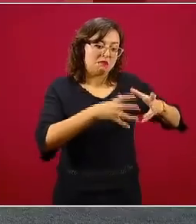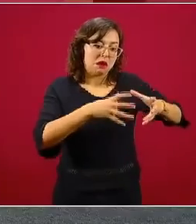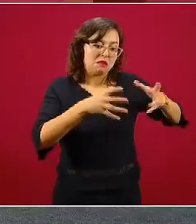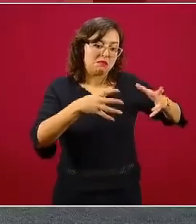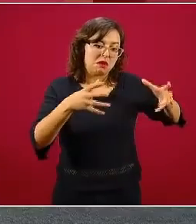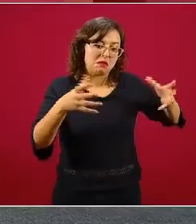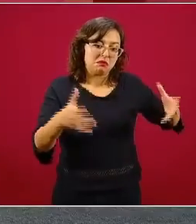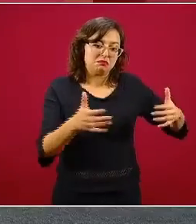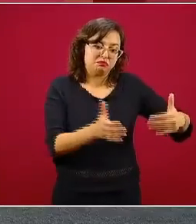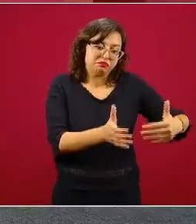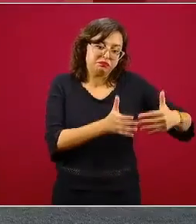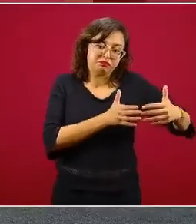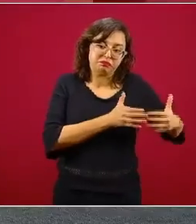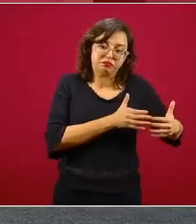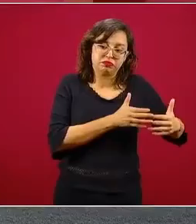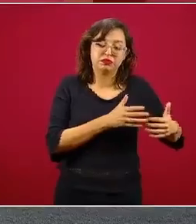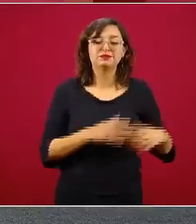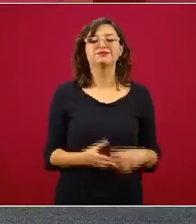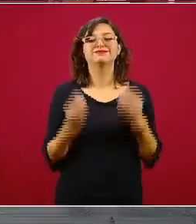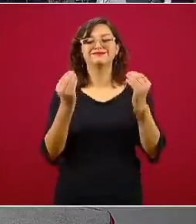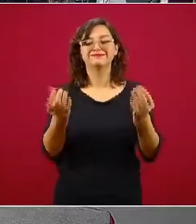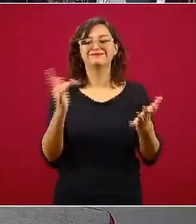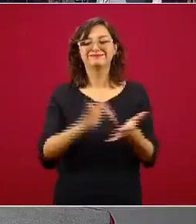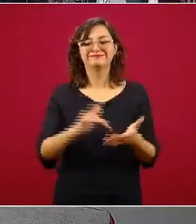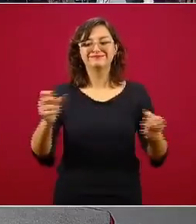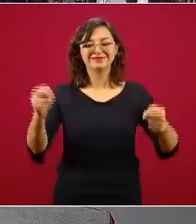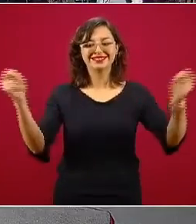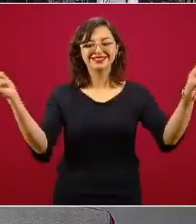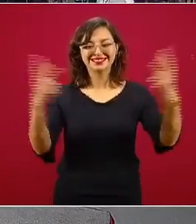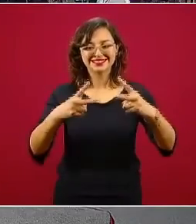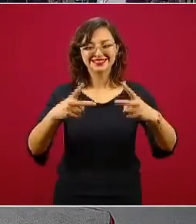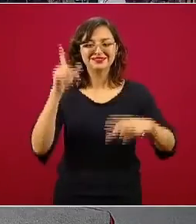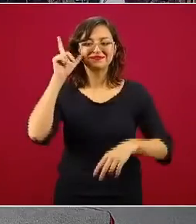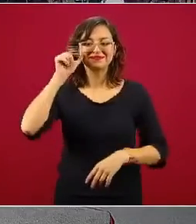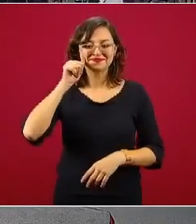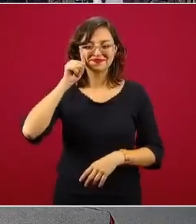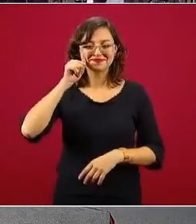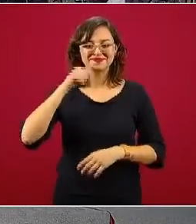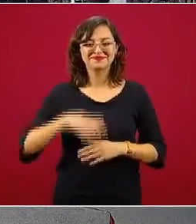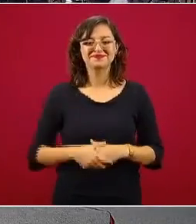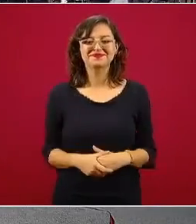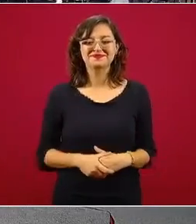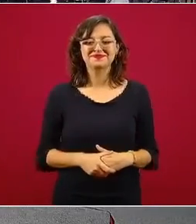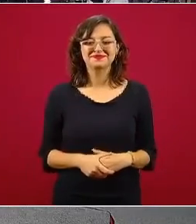Bruto. Por eso vamos a aportar. Muchas gracias, nos vemos mañana.